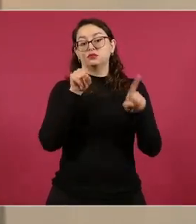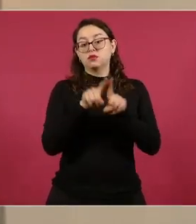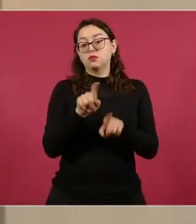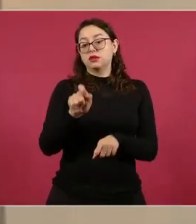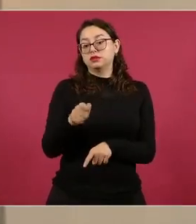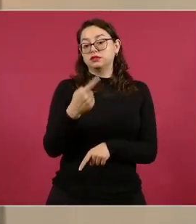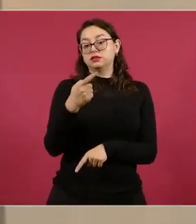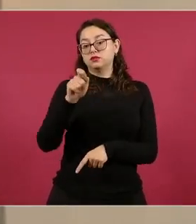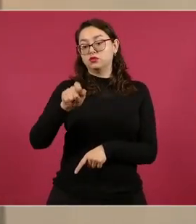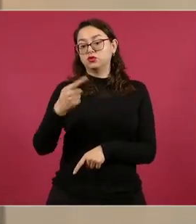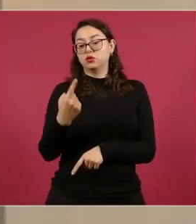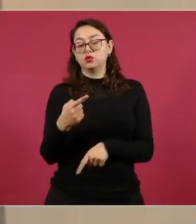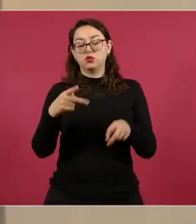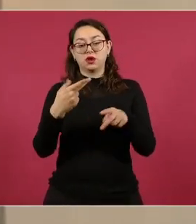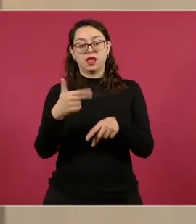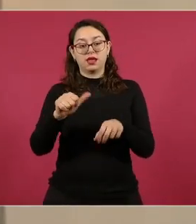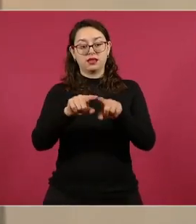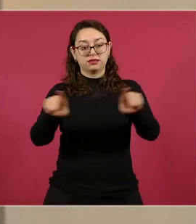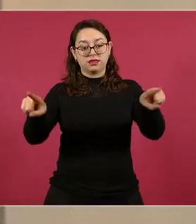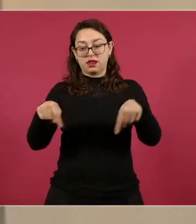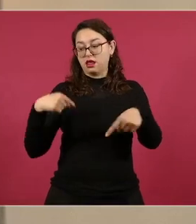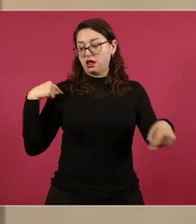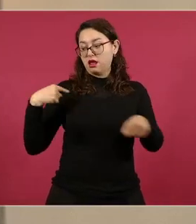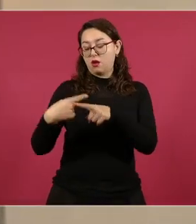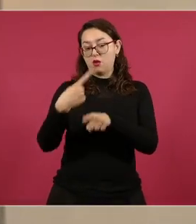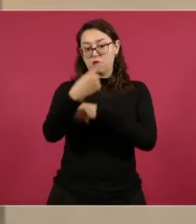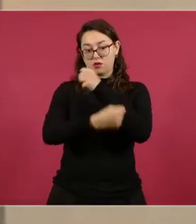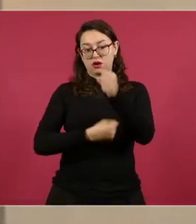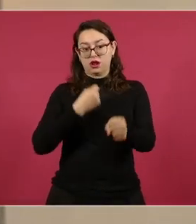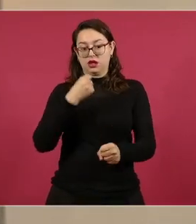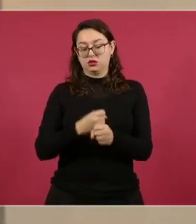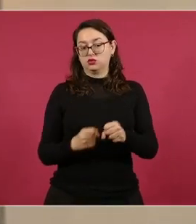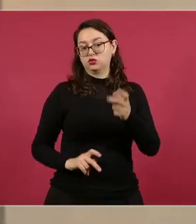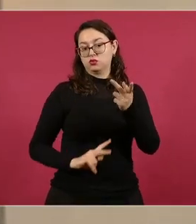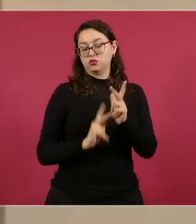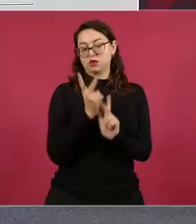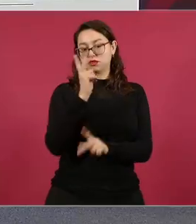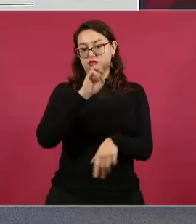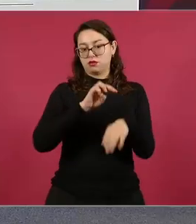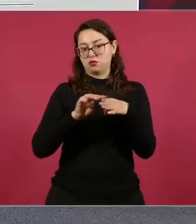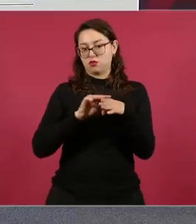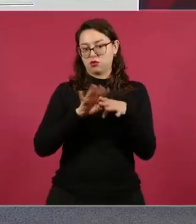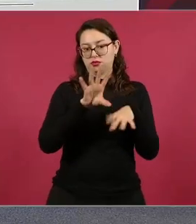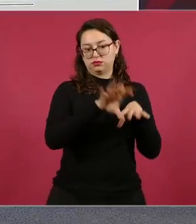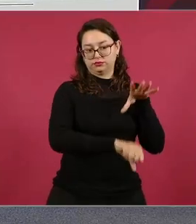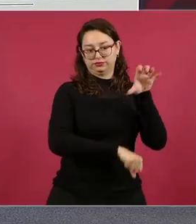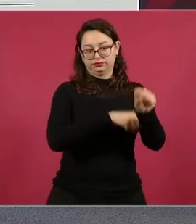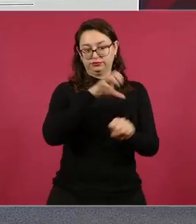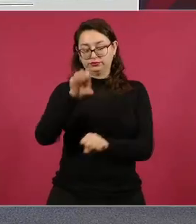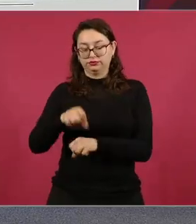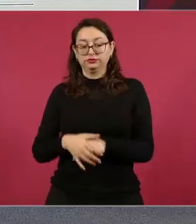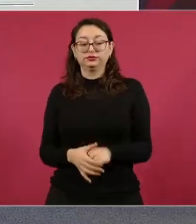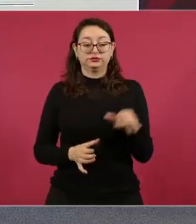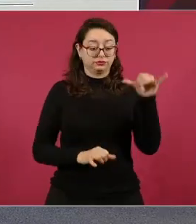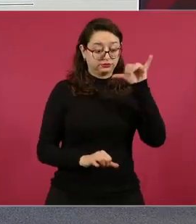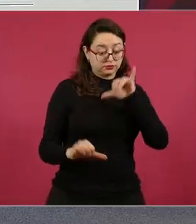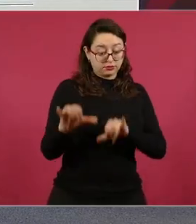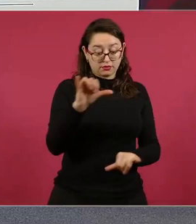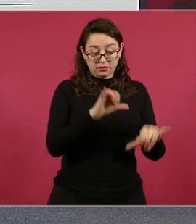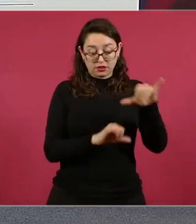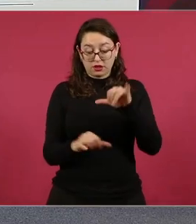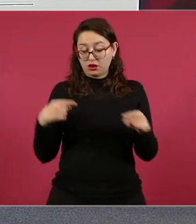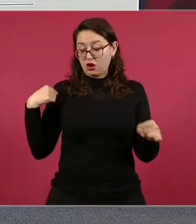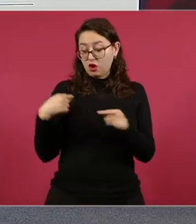año. Aseguramiento de laboratorios clandestinos en el periodo del que estamos hablando, 11 laboratorios, de lo